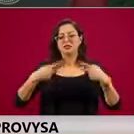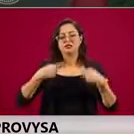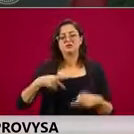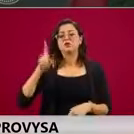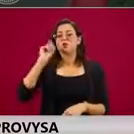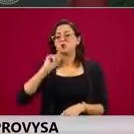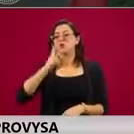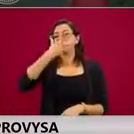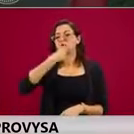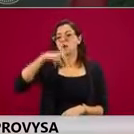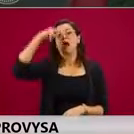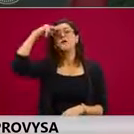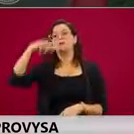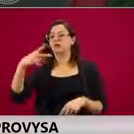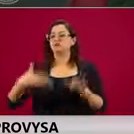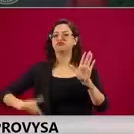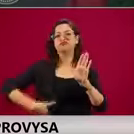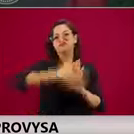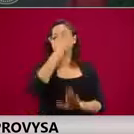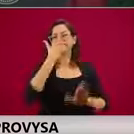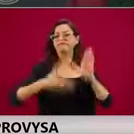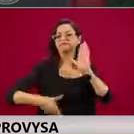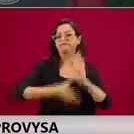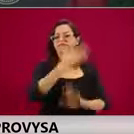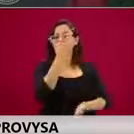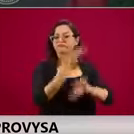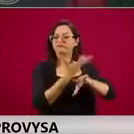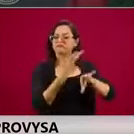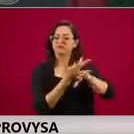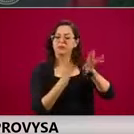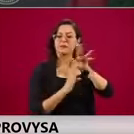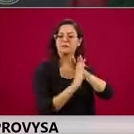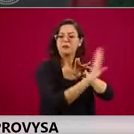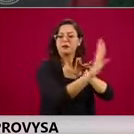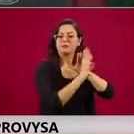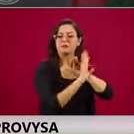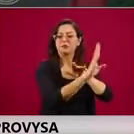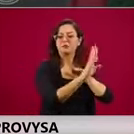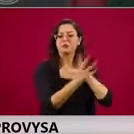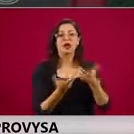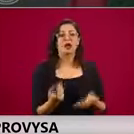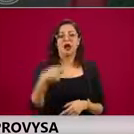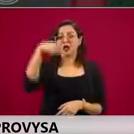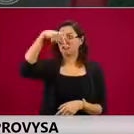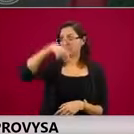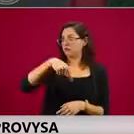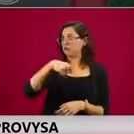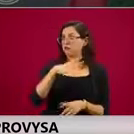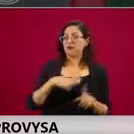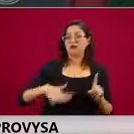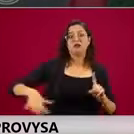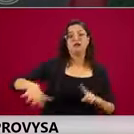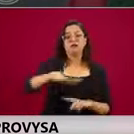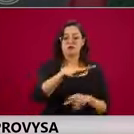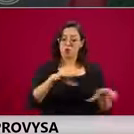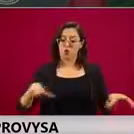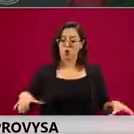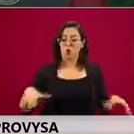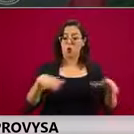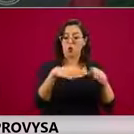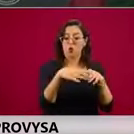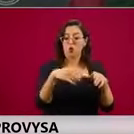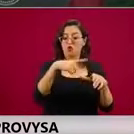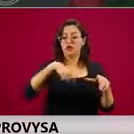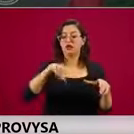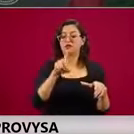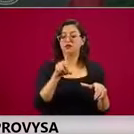de el tercer mundo, lo que hemos comentado. Acuérdate el préstamo o la lanita que le envió a El Salvador, a